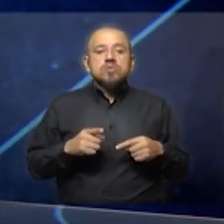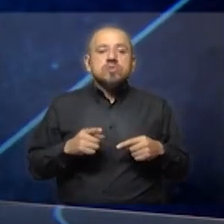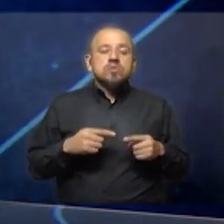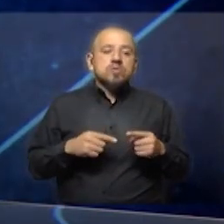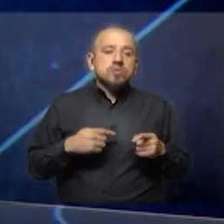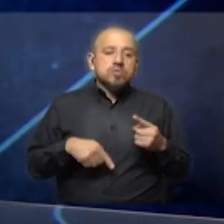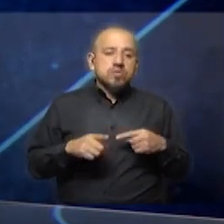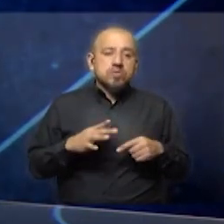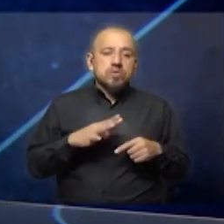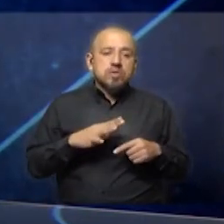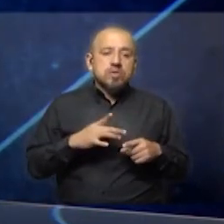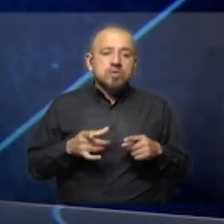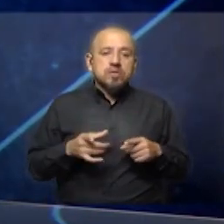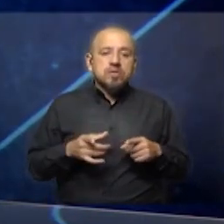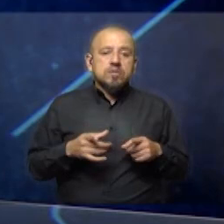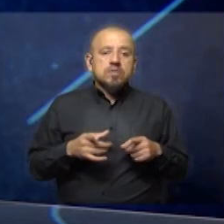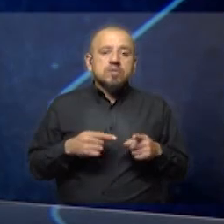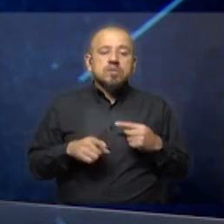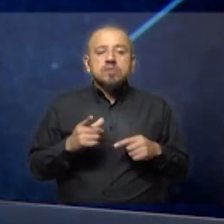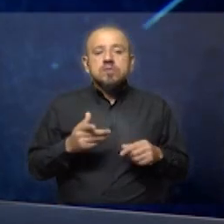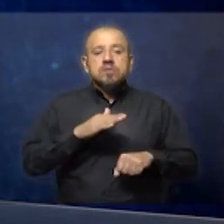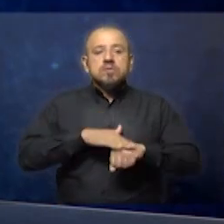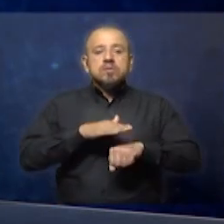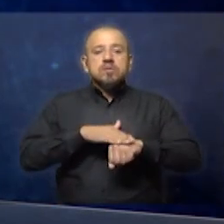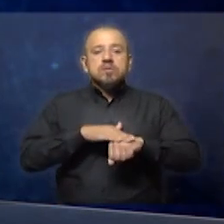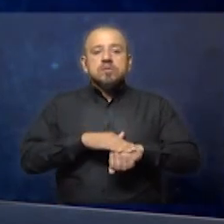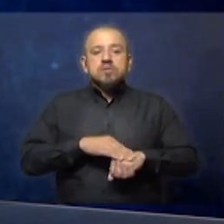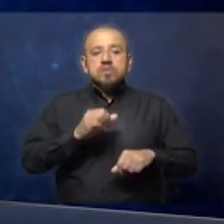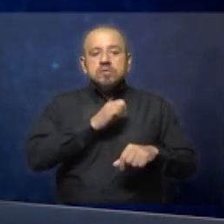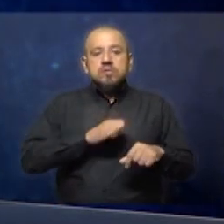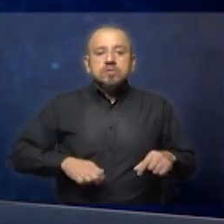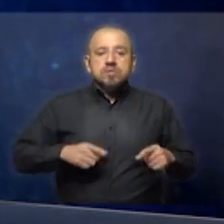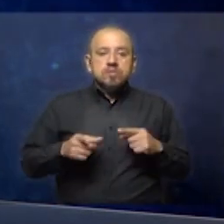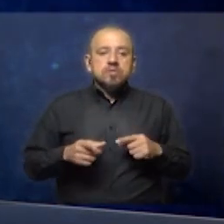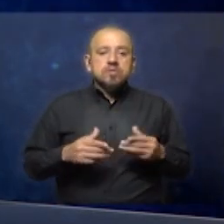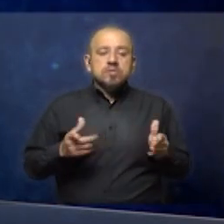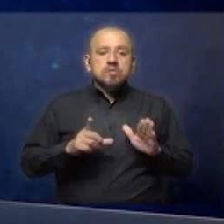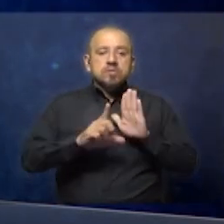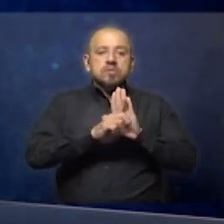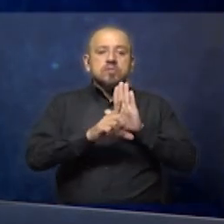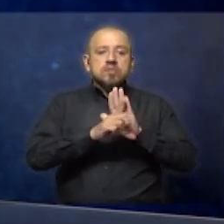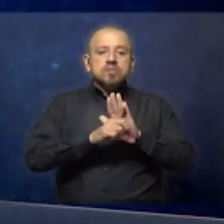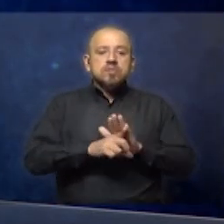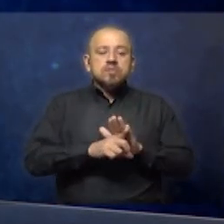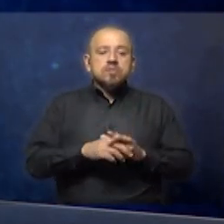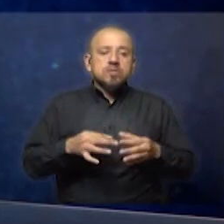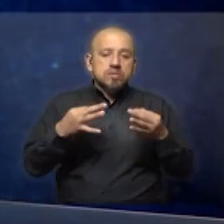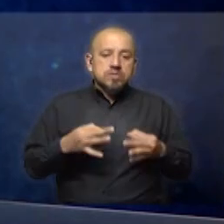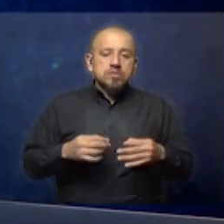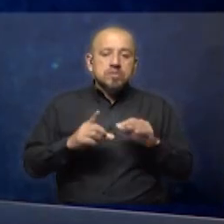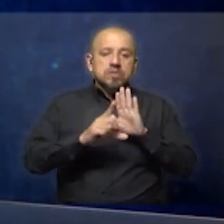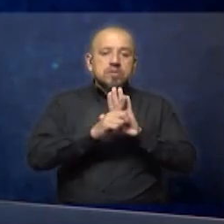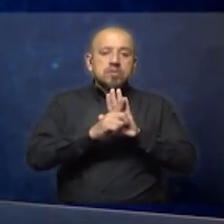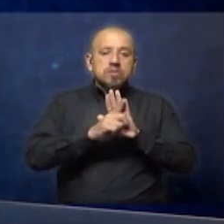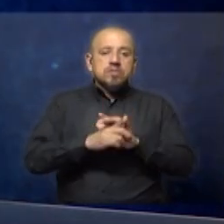sin lugar a dudas están generando la responsabilidad Estatal por omisión no las leyes están para cumplirse esta